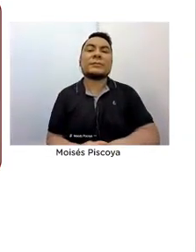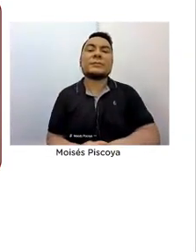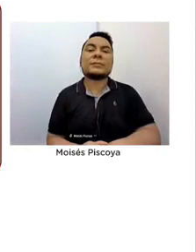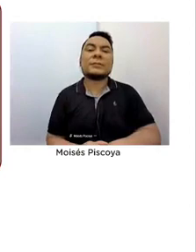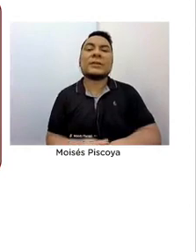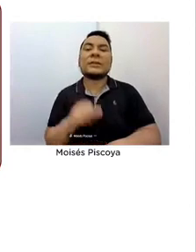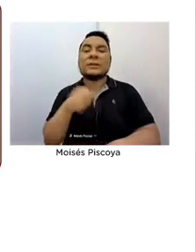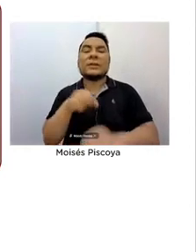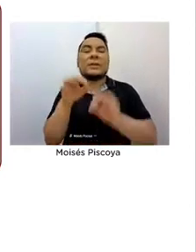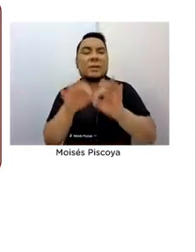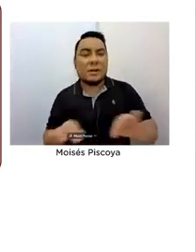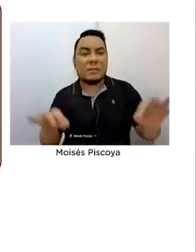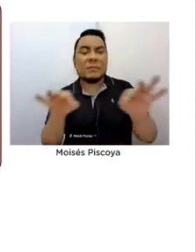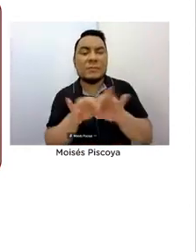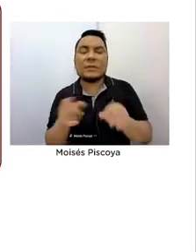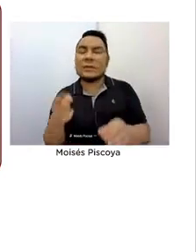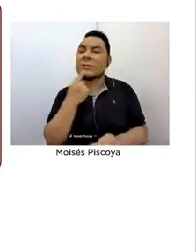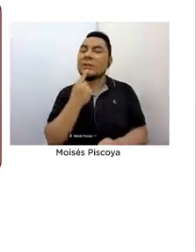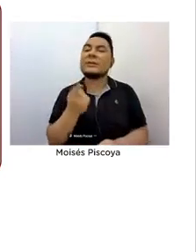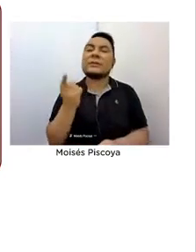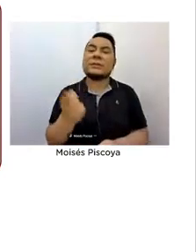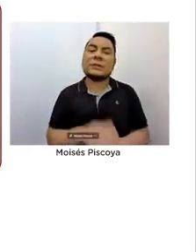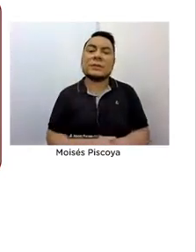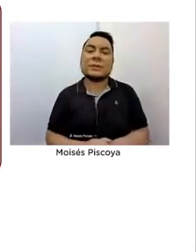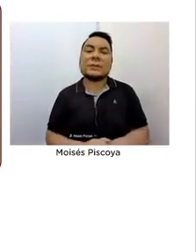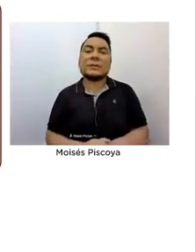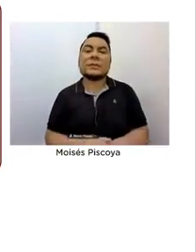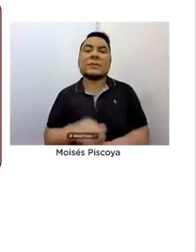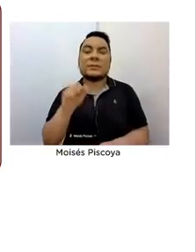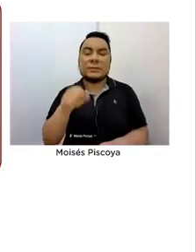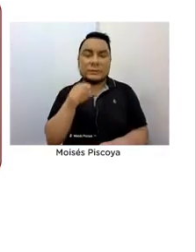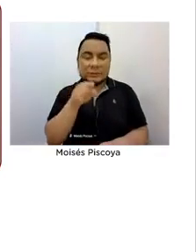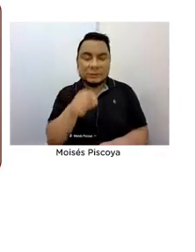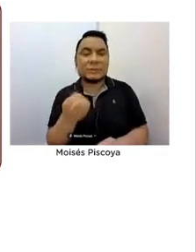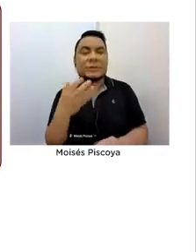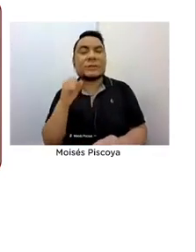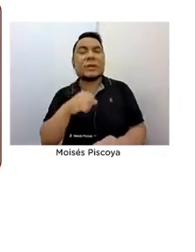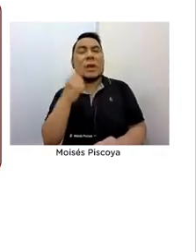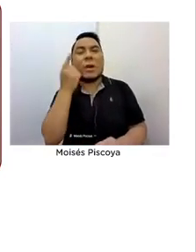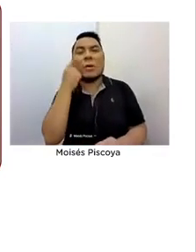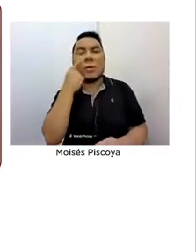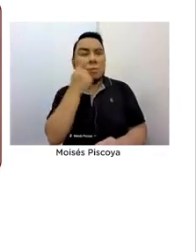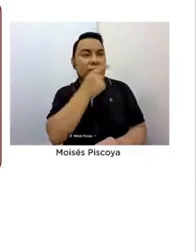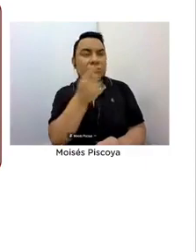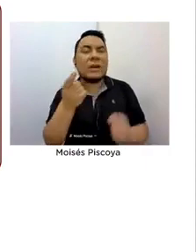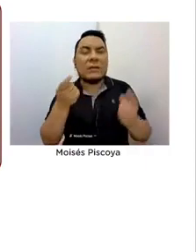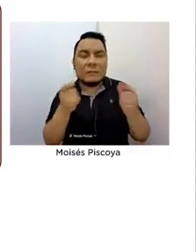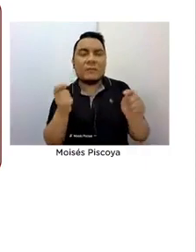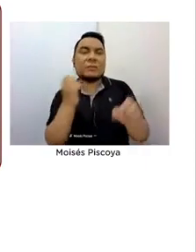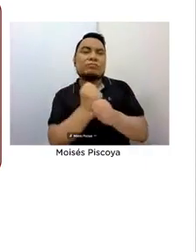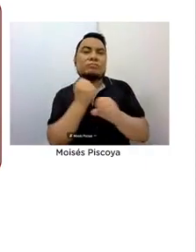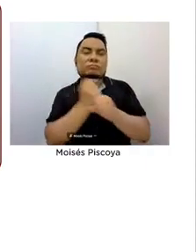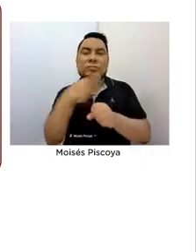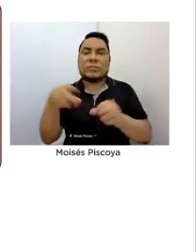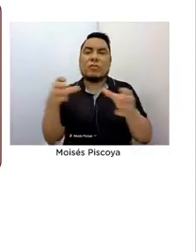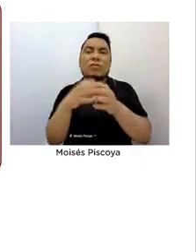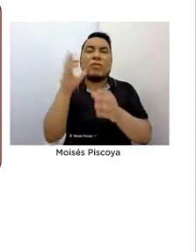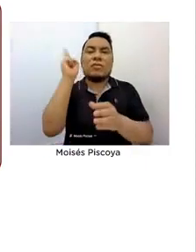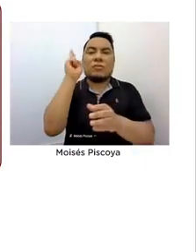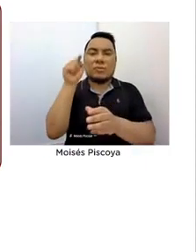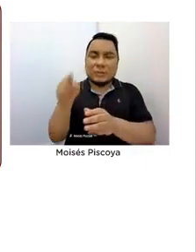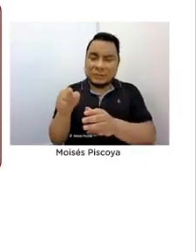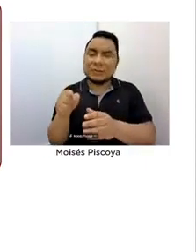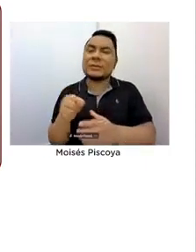es importante, como decía el colega que me antecedió, reconocer el esfuerzo que está haciendo la Dirección de Formación Docente en